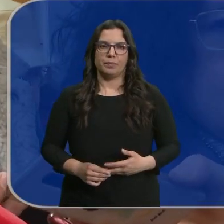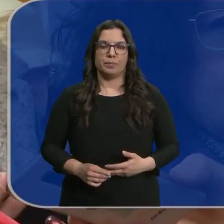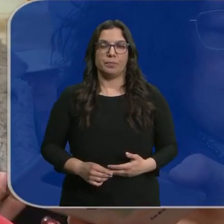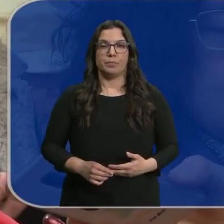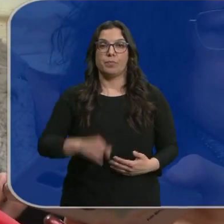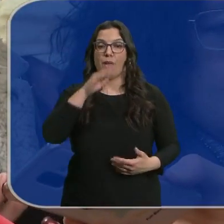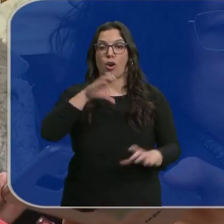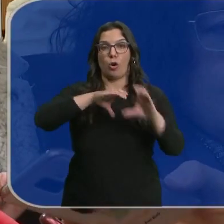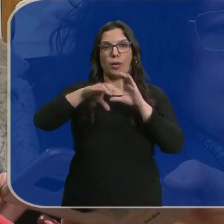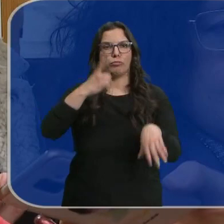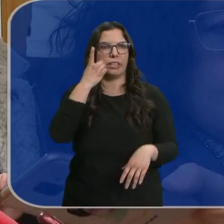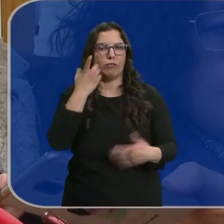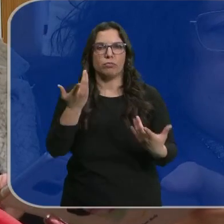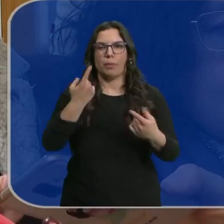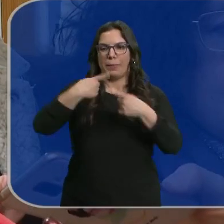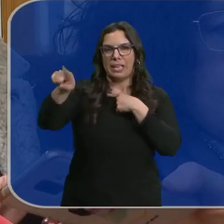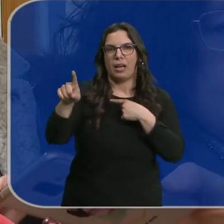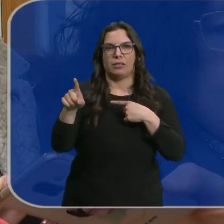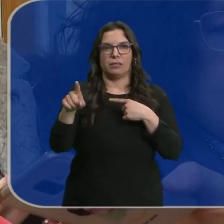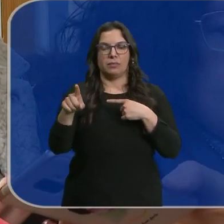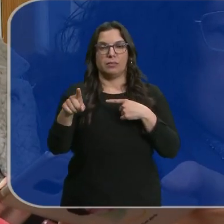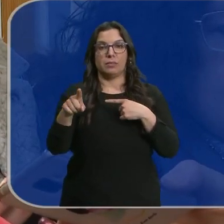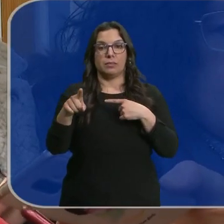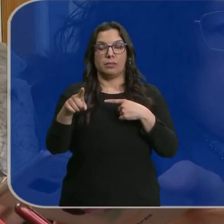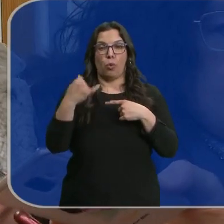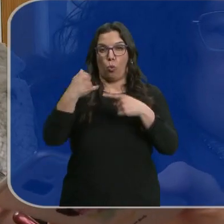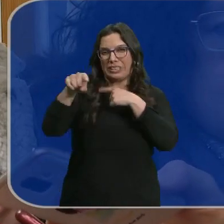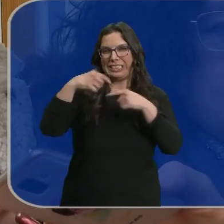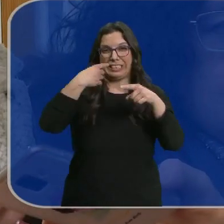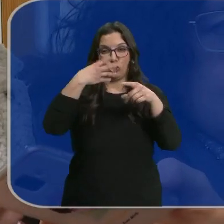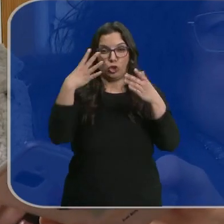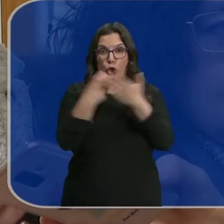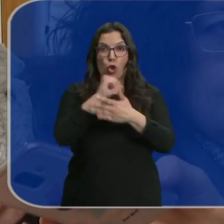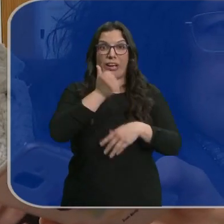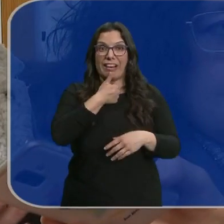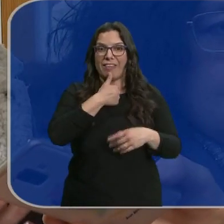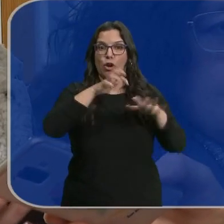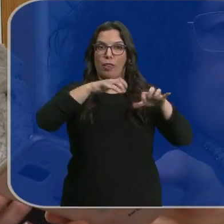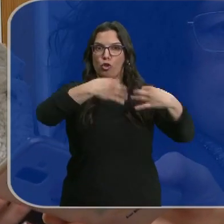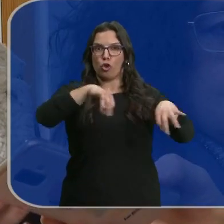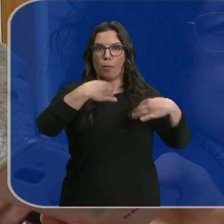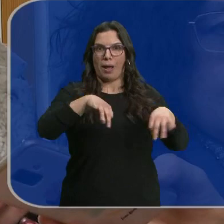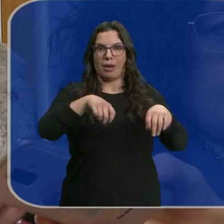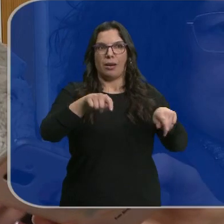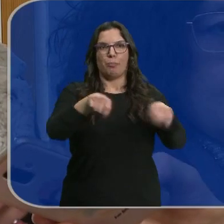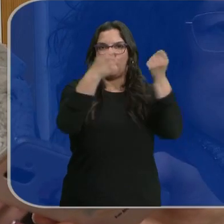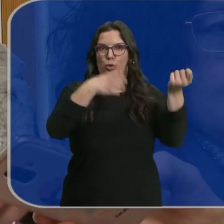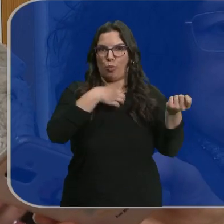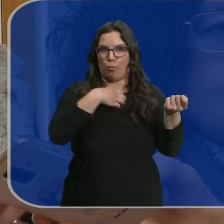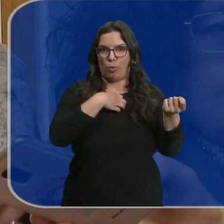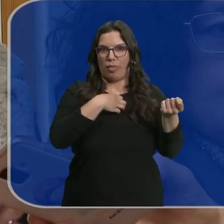Cuando estamos ahora comunicándoos por teléfono, estamos mandando un mensaje cifrado, esas claves con un ordenador convencional hoy en día no se pueden romper,